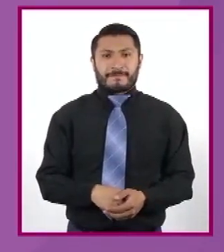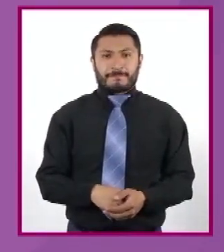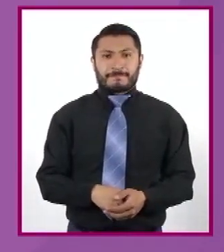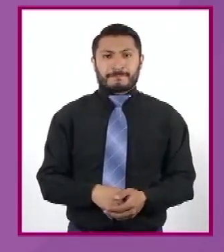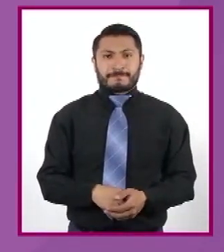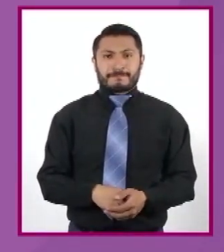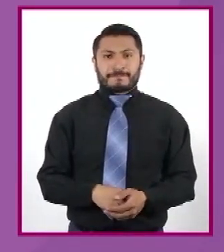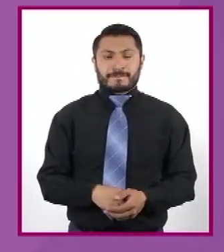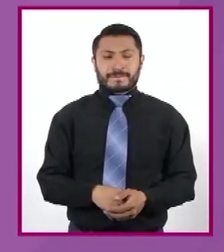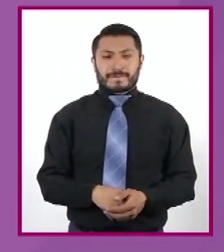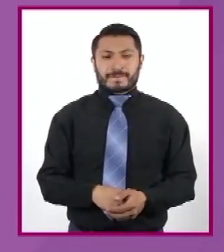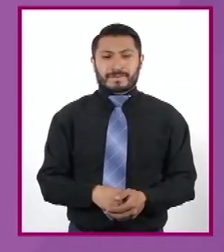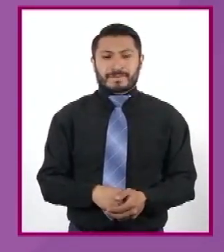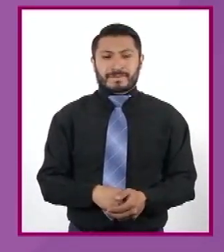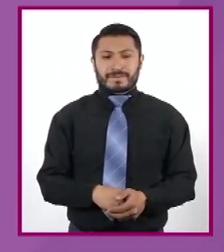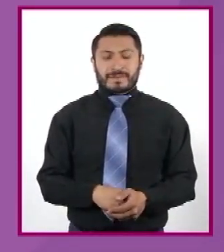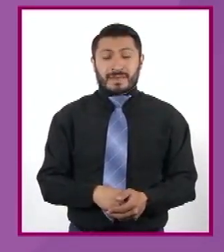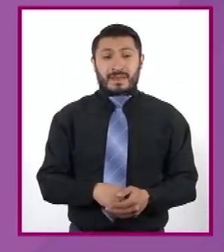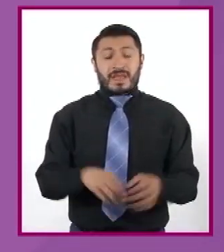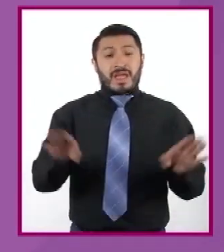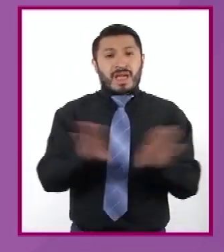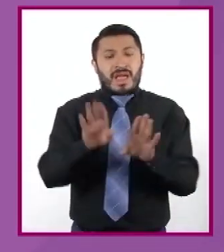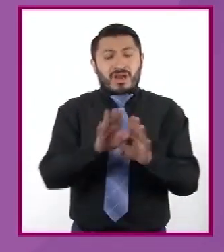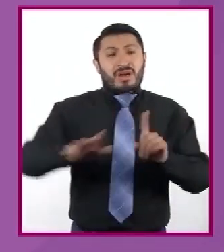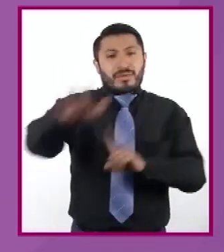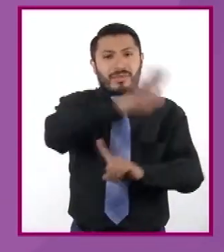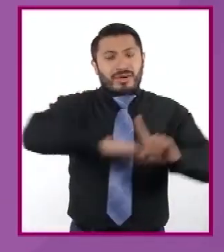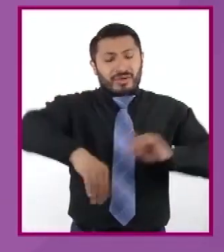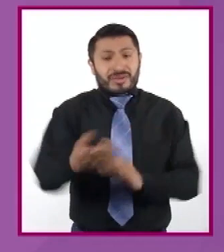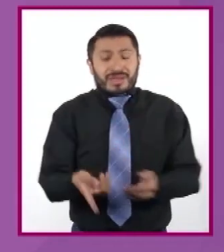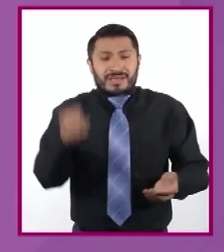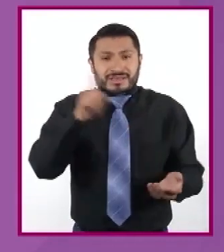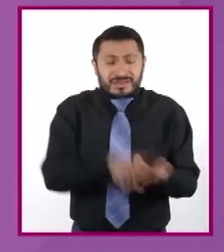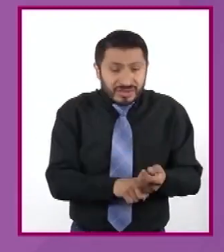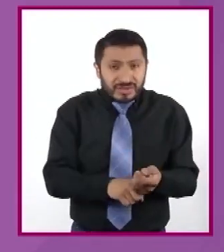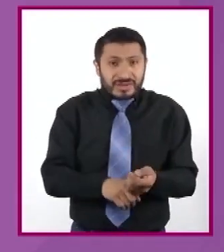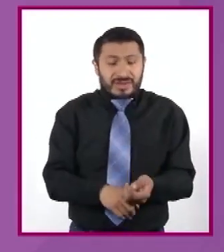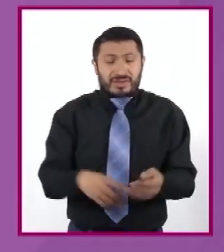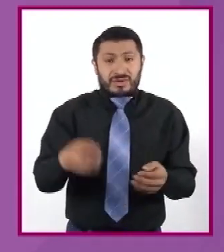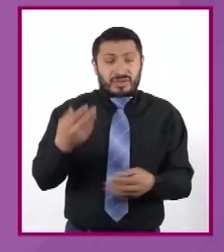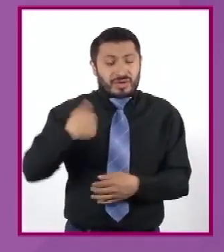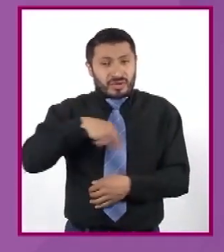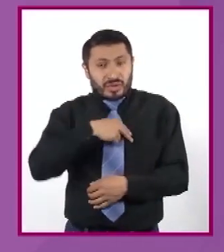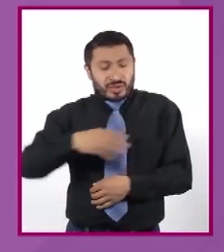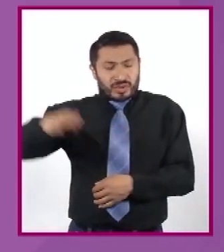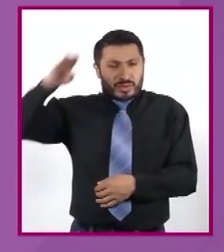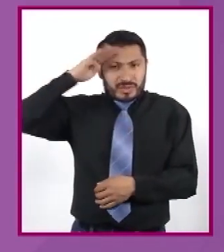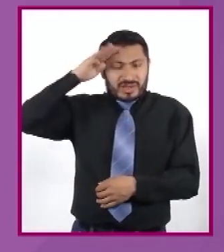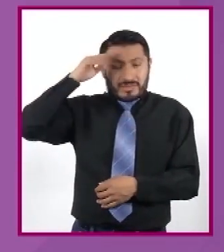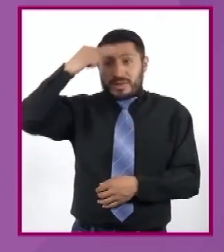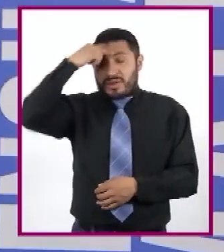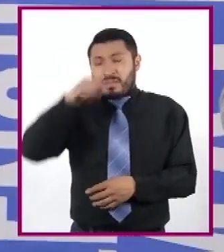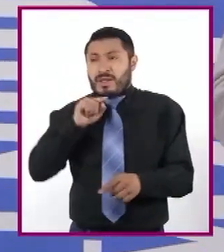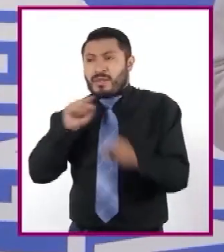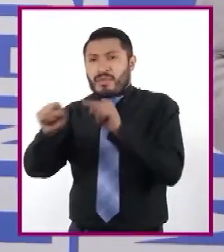en los que vivimos, los establecimientos que visitamos y los programas que vemos en nuestra postura para prejuzgar el habla de los